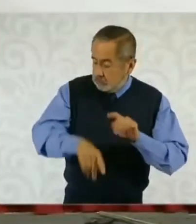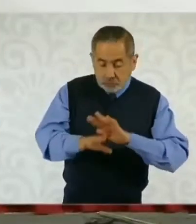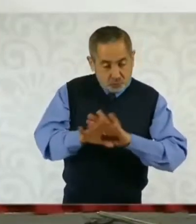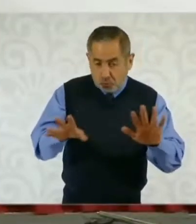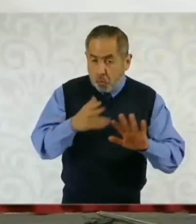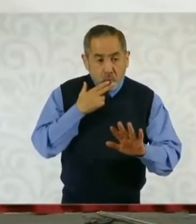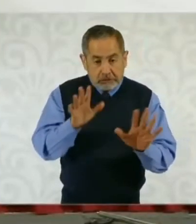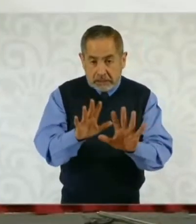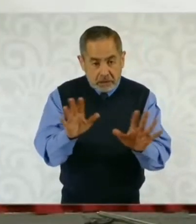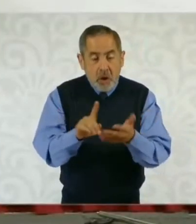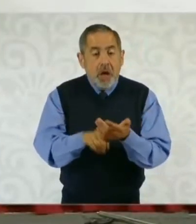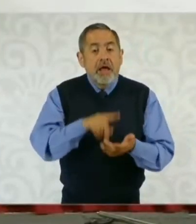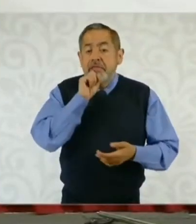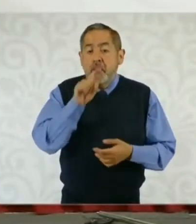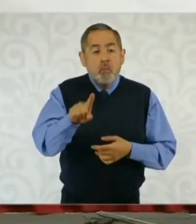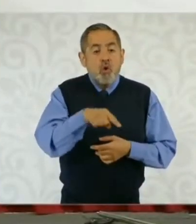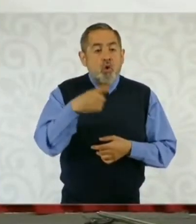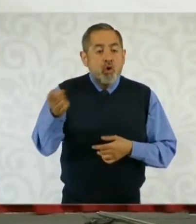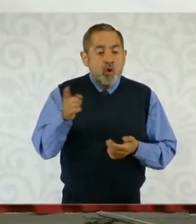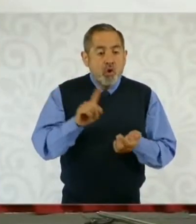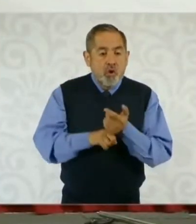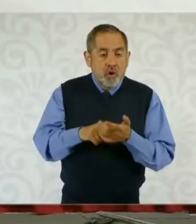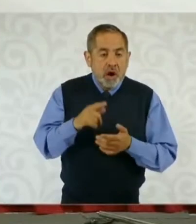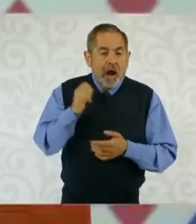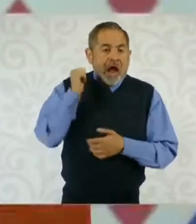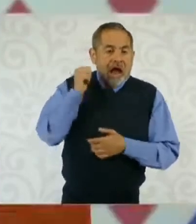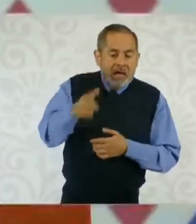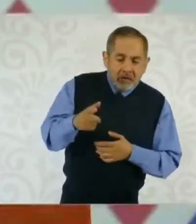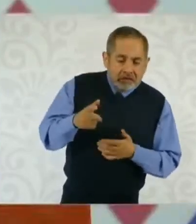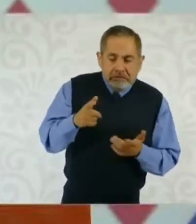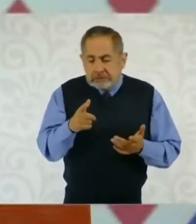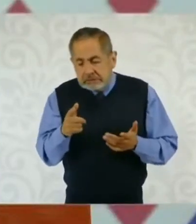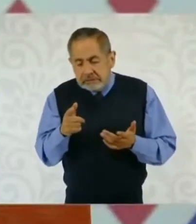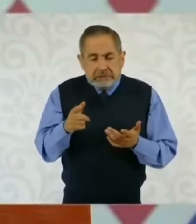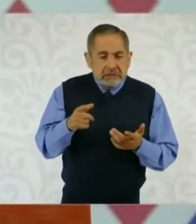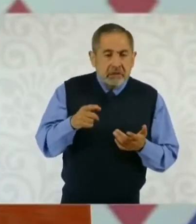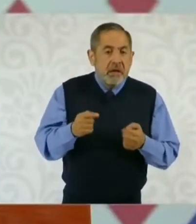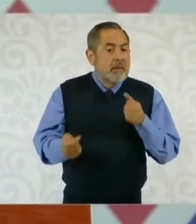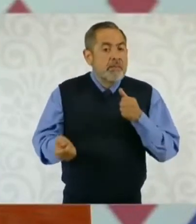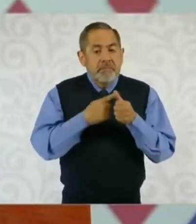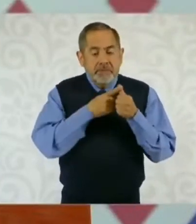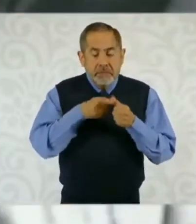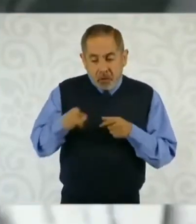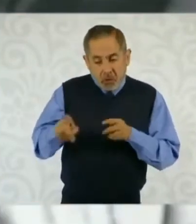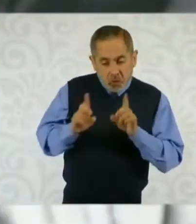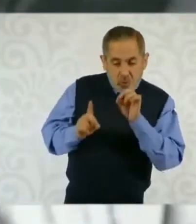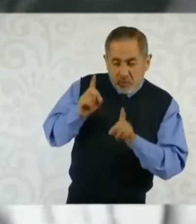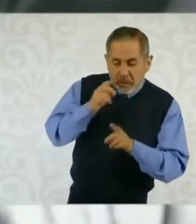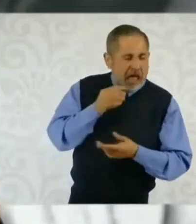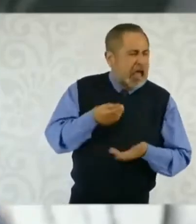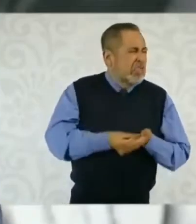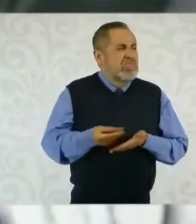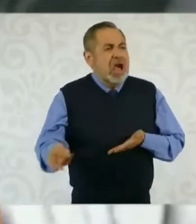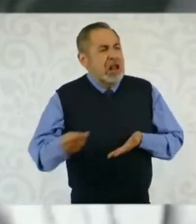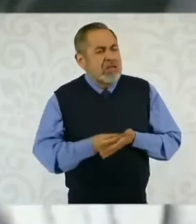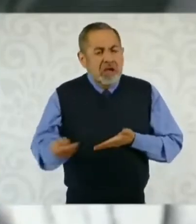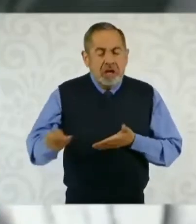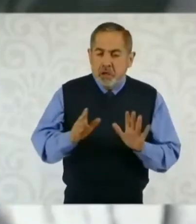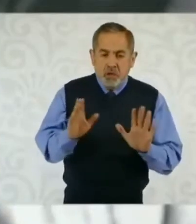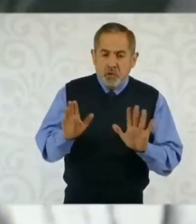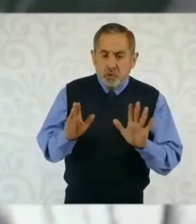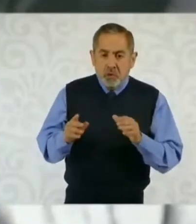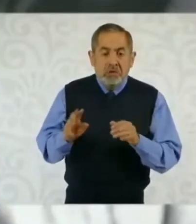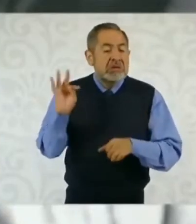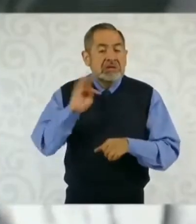todo no se debe de utilizar antibióticos a menos que en niños haya la sospecha de que tengan afección en